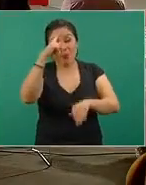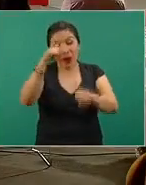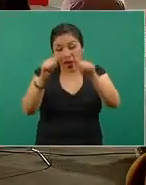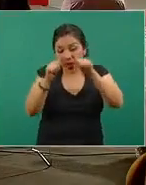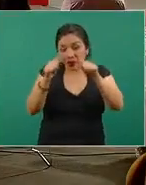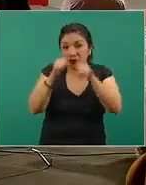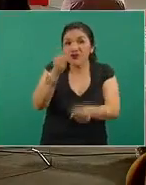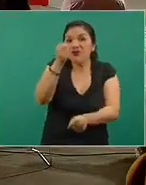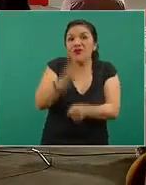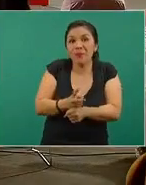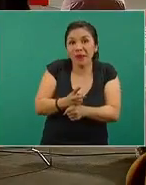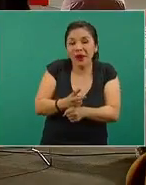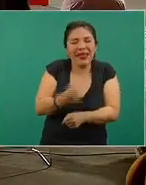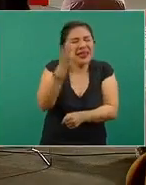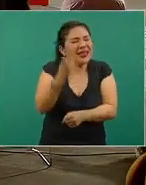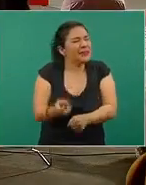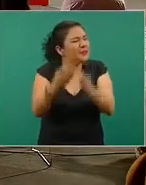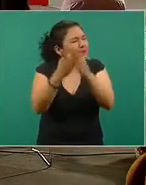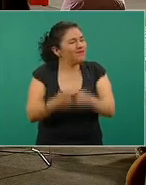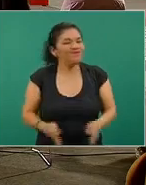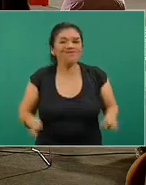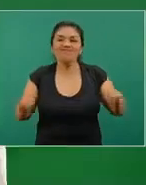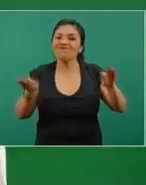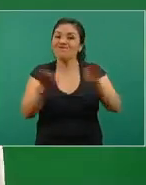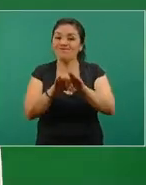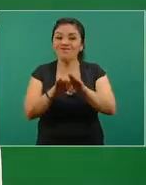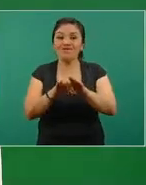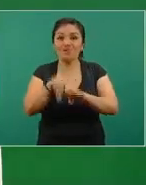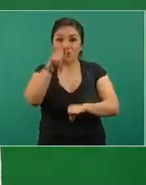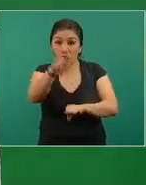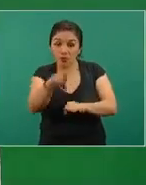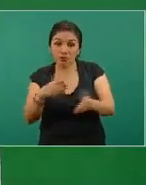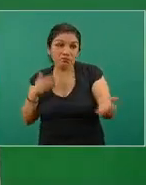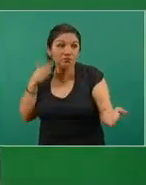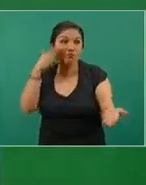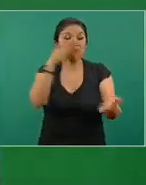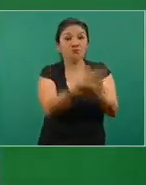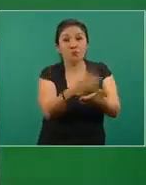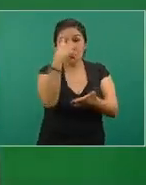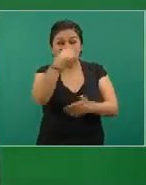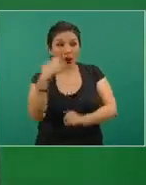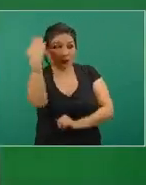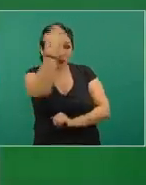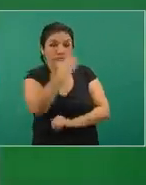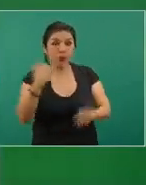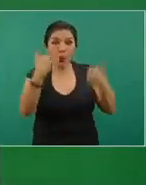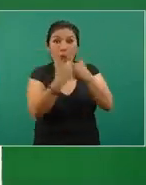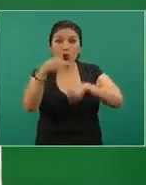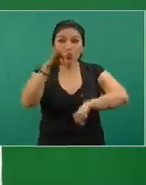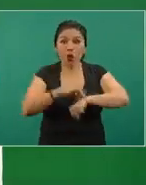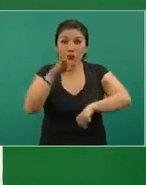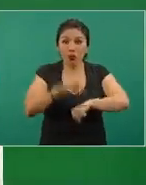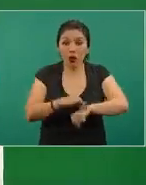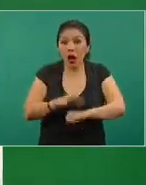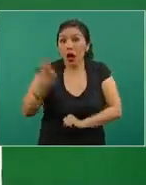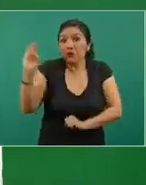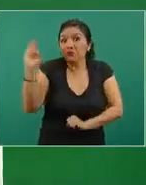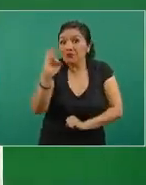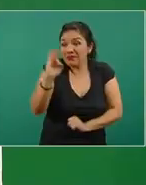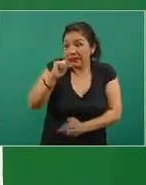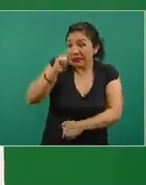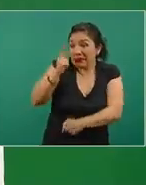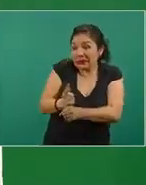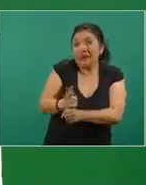temprana. Esto es crucial, llegar a la valoración médica y en su momento, si se